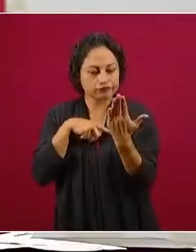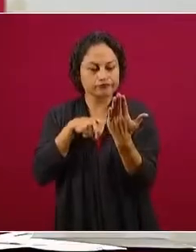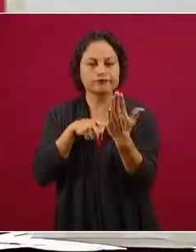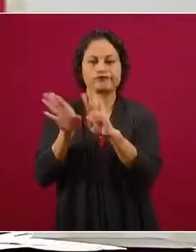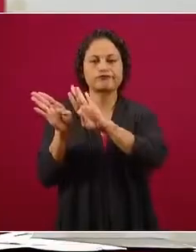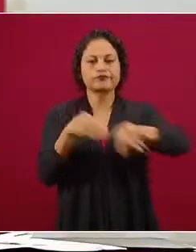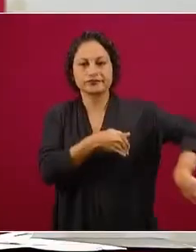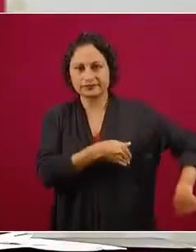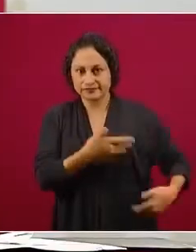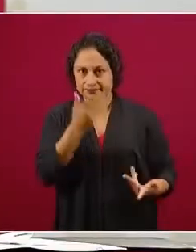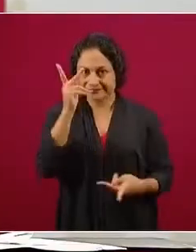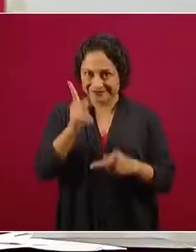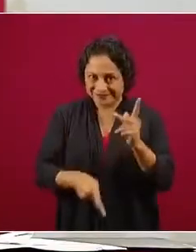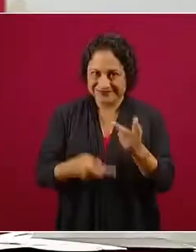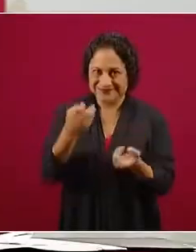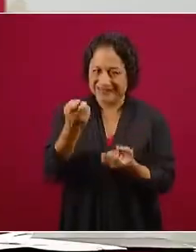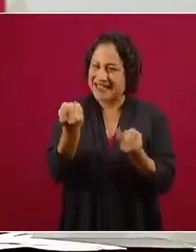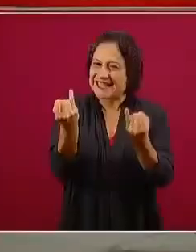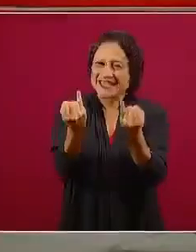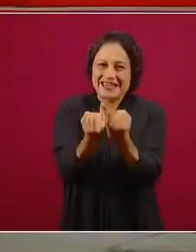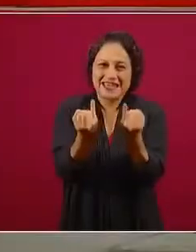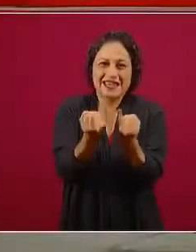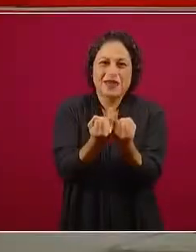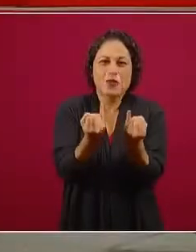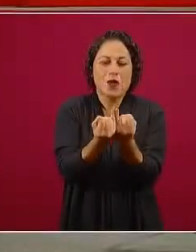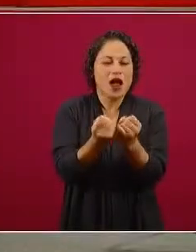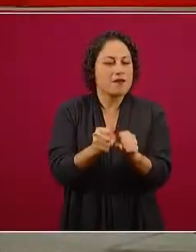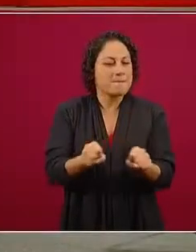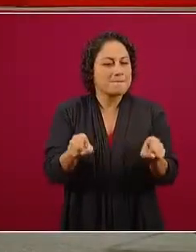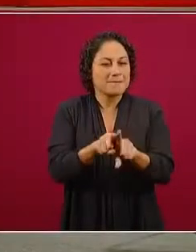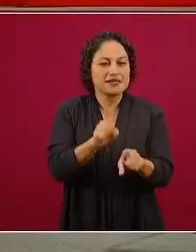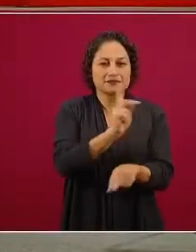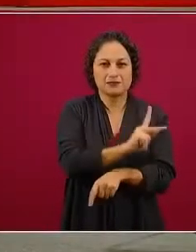igualito que en el caso del coronavirus, solo que en lugar